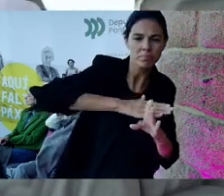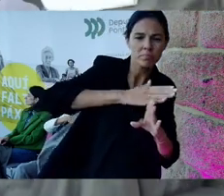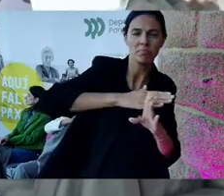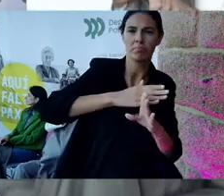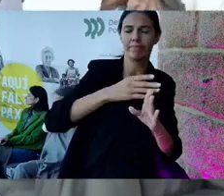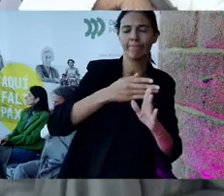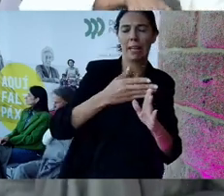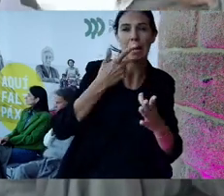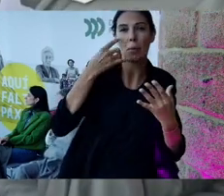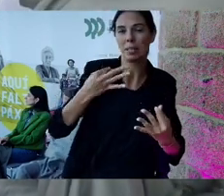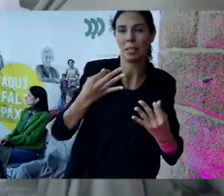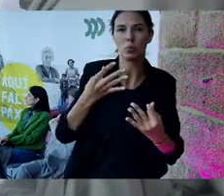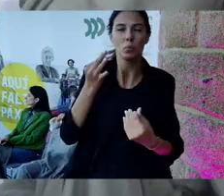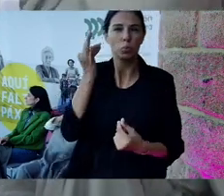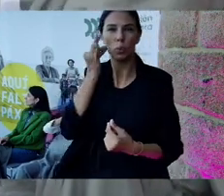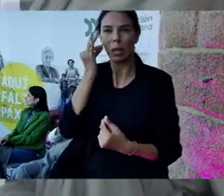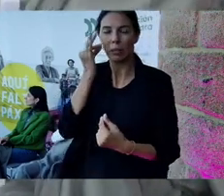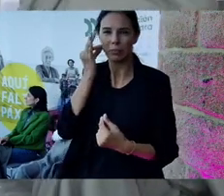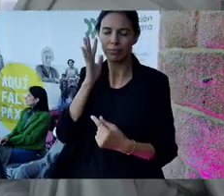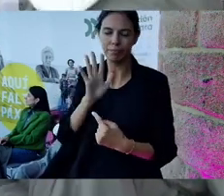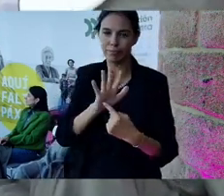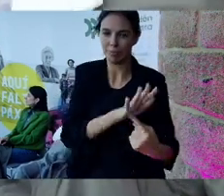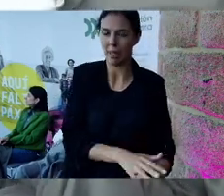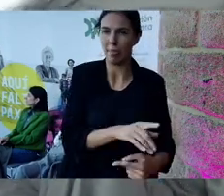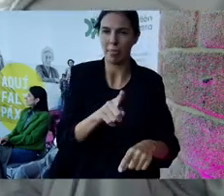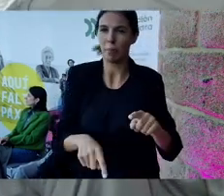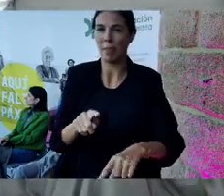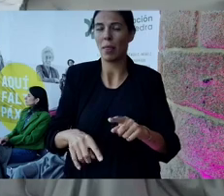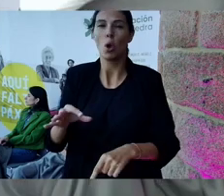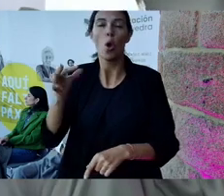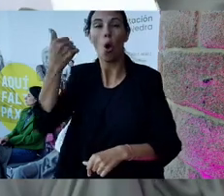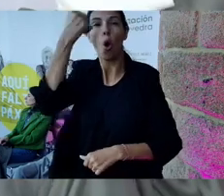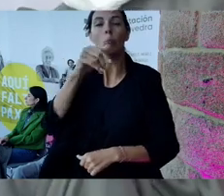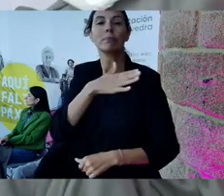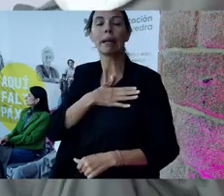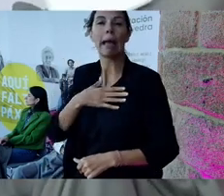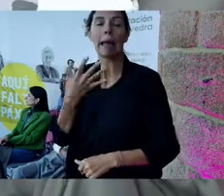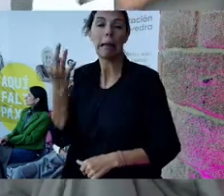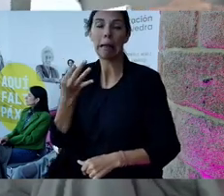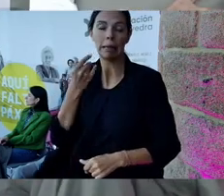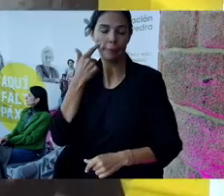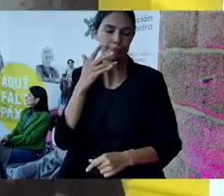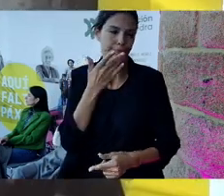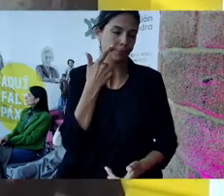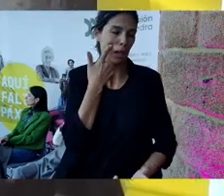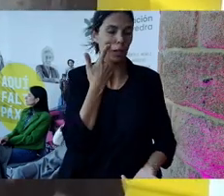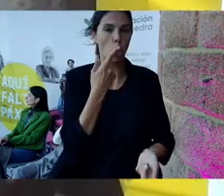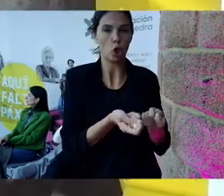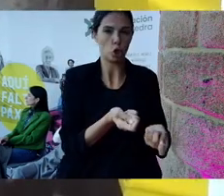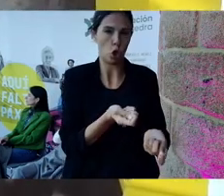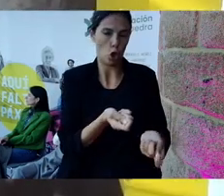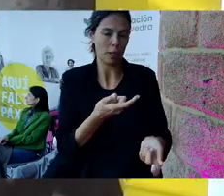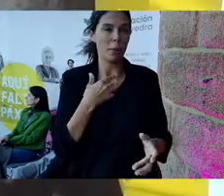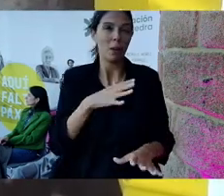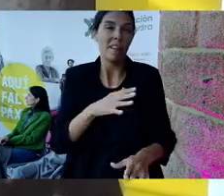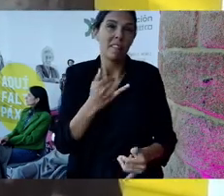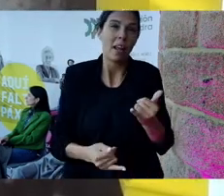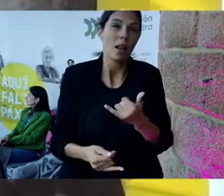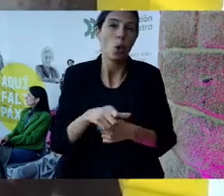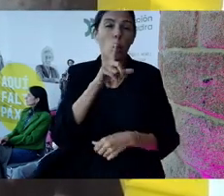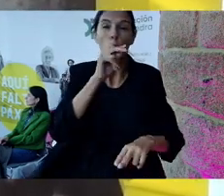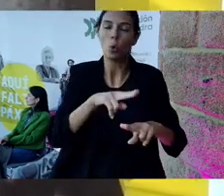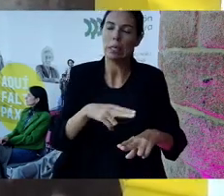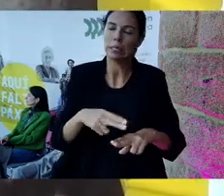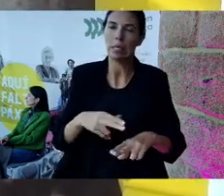clase, condición, estaban totalmente sometidas a vontade dos homes. Pero isto, lógicamente, tiña un prezo